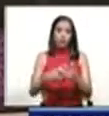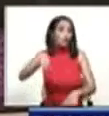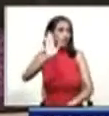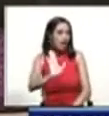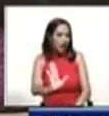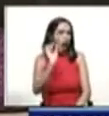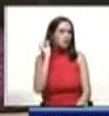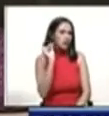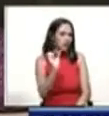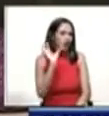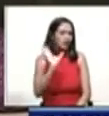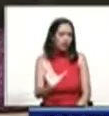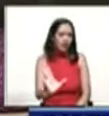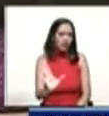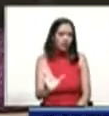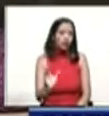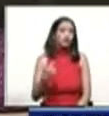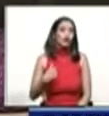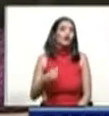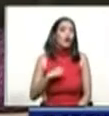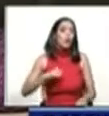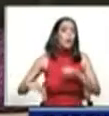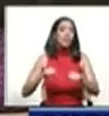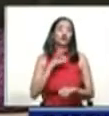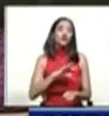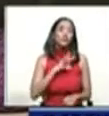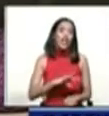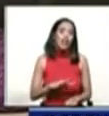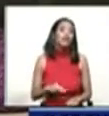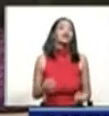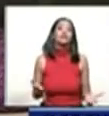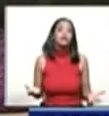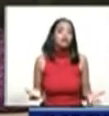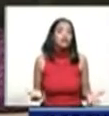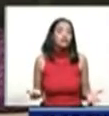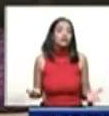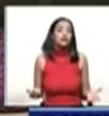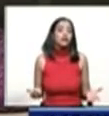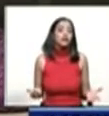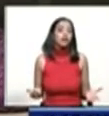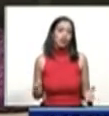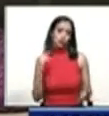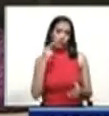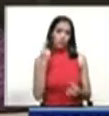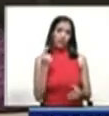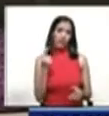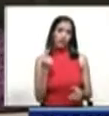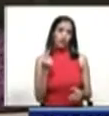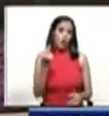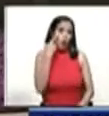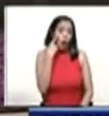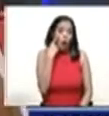No, hay movimientos sociales. Hay movimientos sociales. Mucho. Hay movimientos sociales y... que impactan en la política. Y no nada más eso. Ojo con